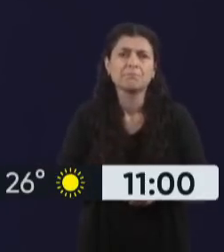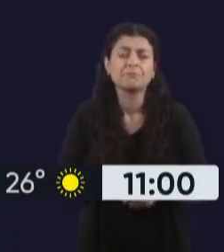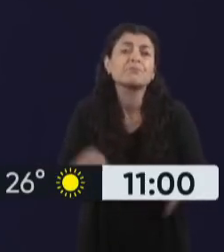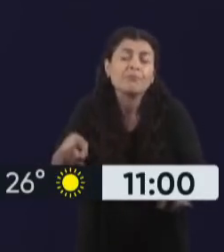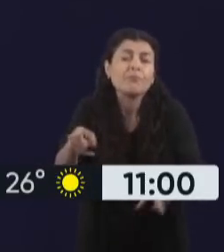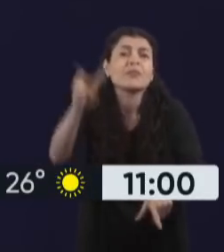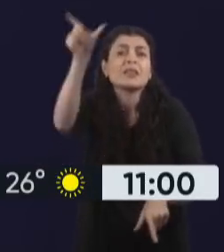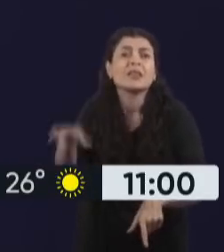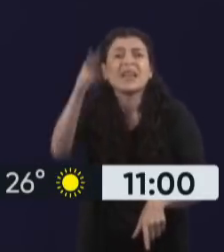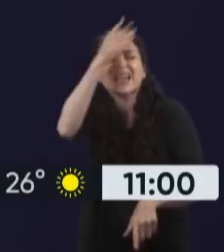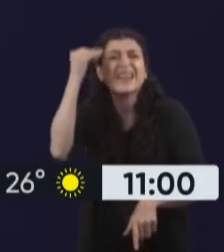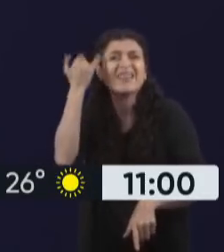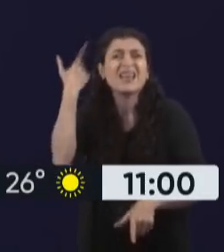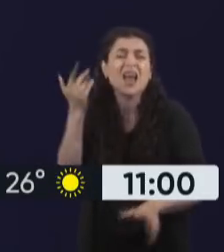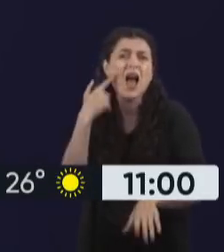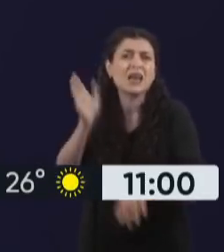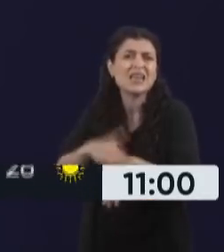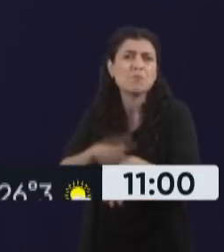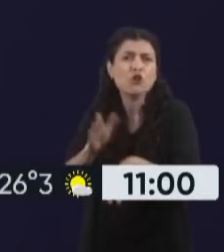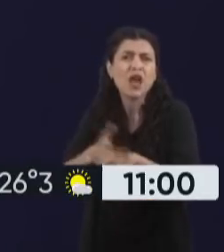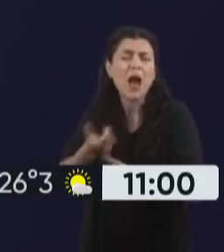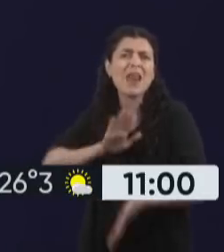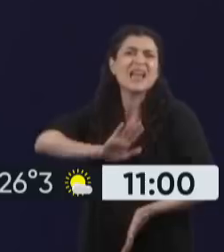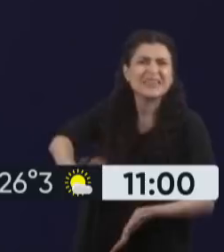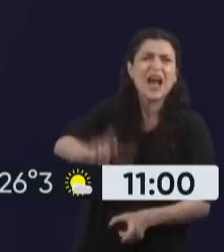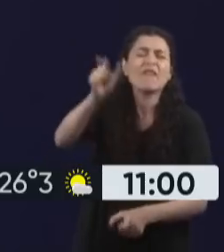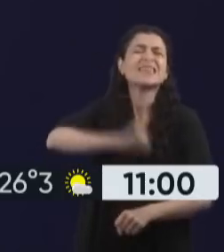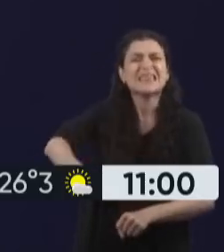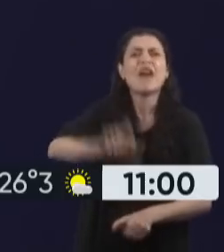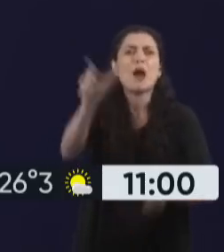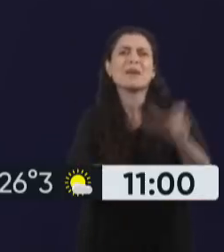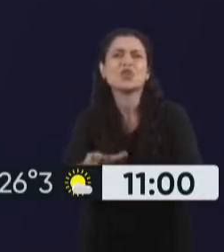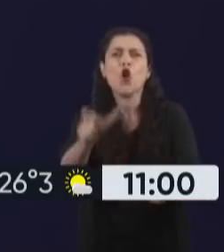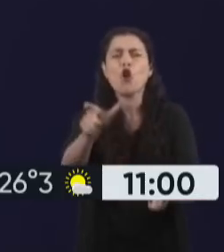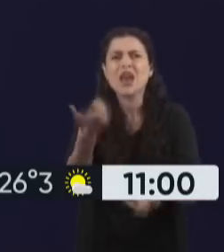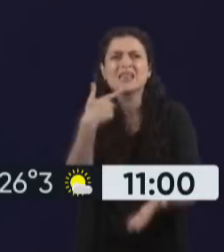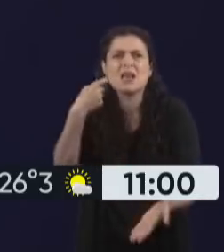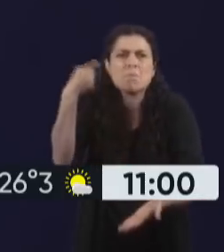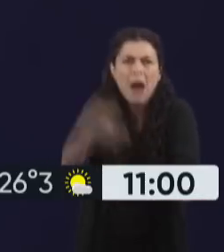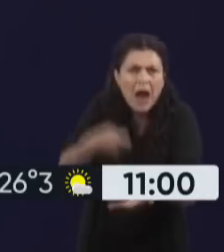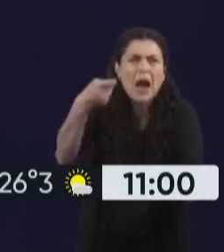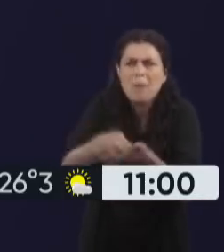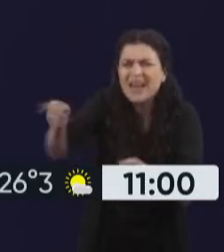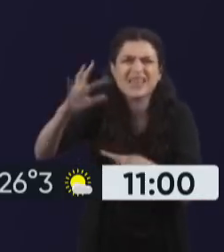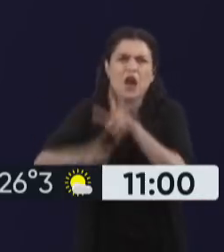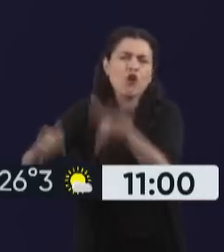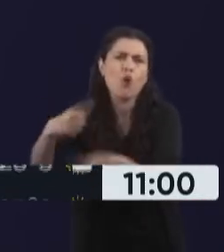estafar desde las más altas esferas del poder a millones de argentinos que vieron esfumarse sus esperanzas a manos de la